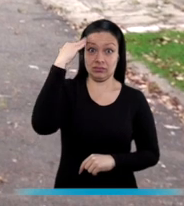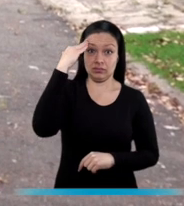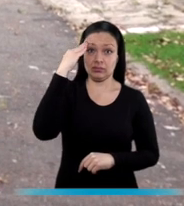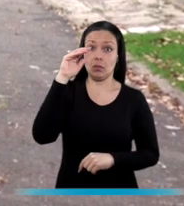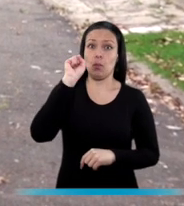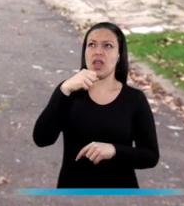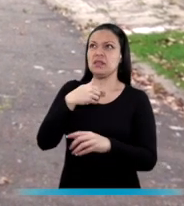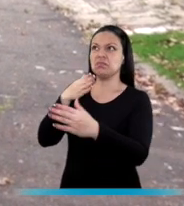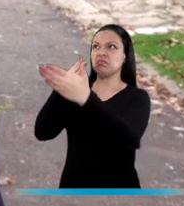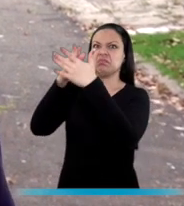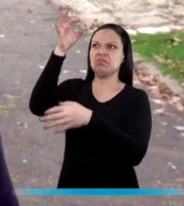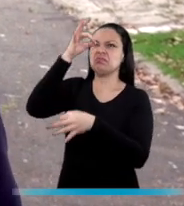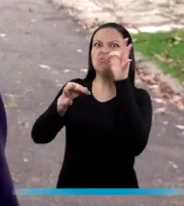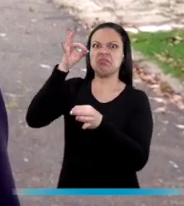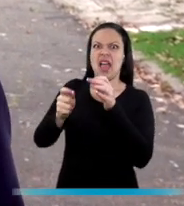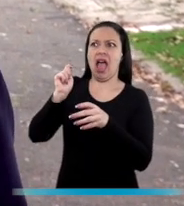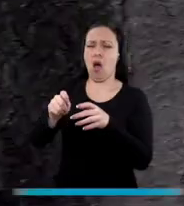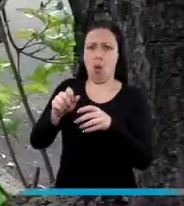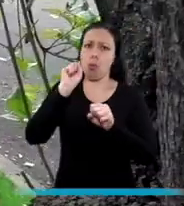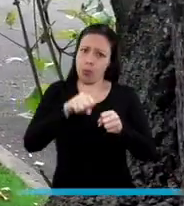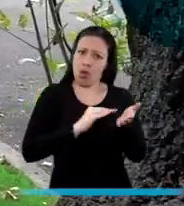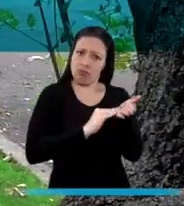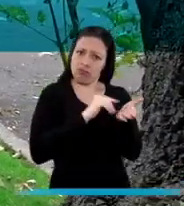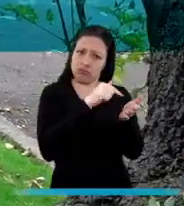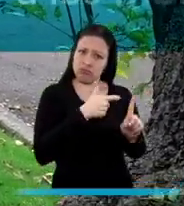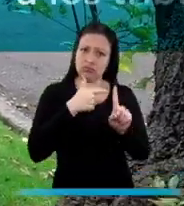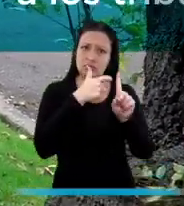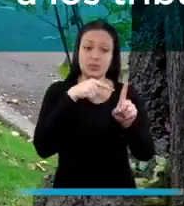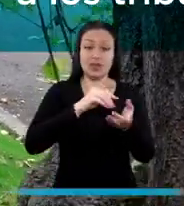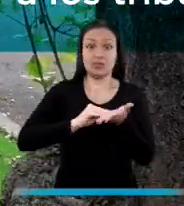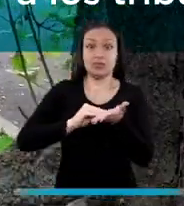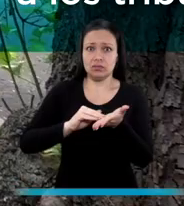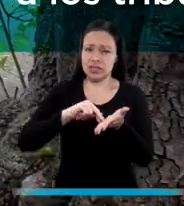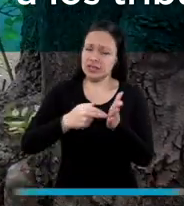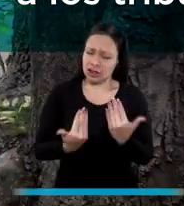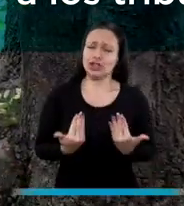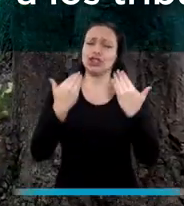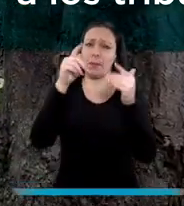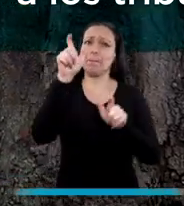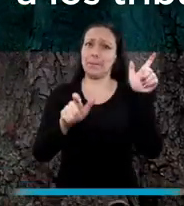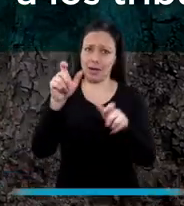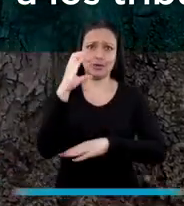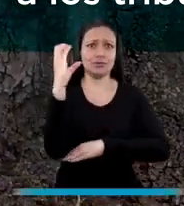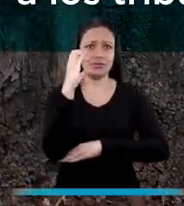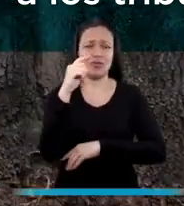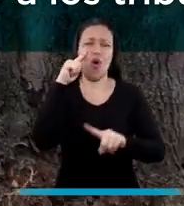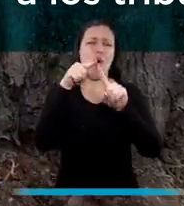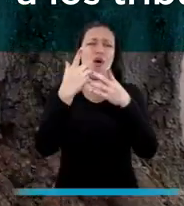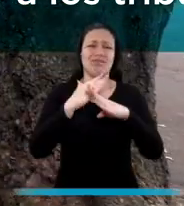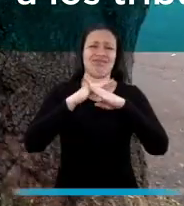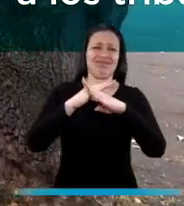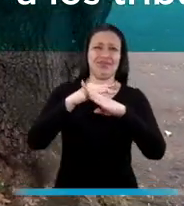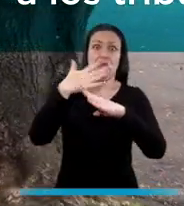¿Sabían que antes de recurrir a la justicia podrían conciliar? La conciliación es un mecanismo muy útil y al que más colombianos podrían acudir para